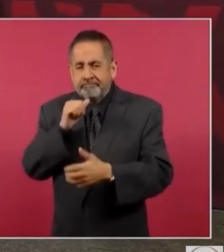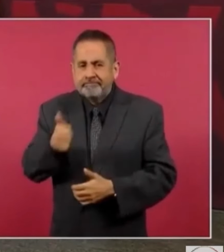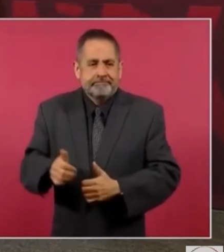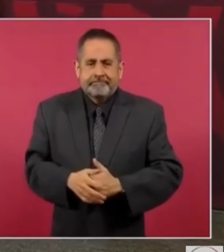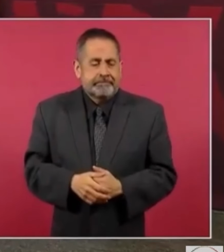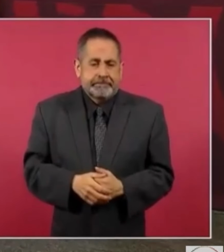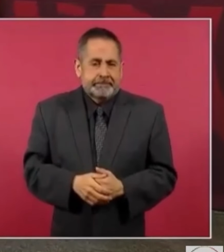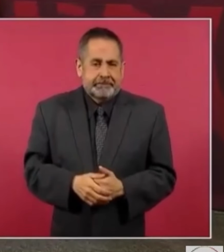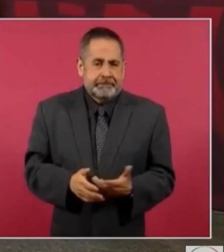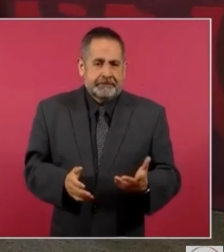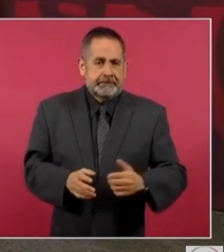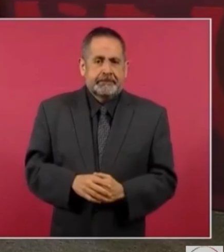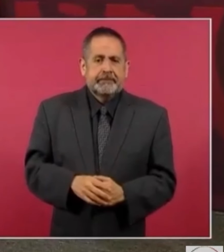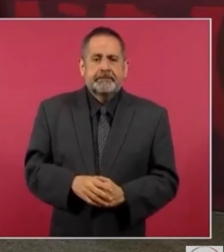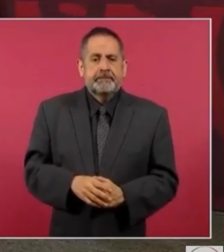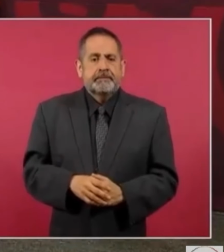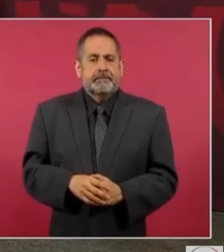Lo que hay es